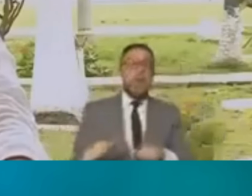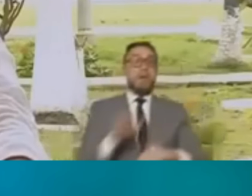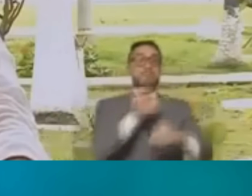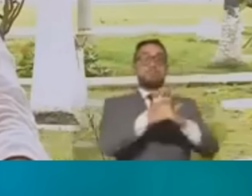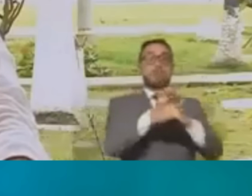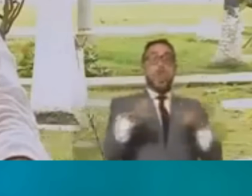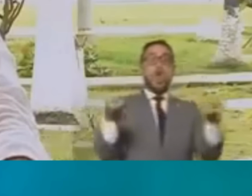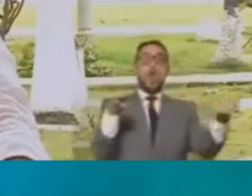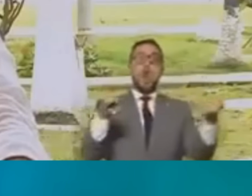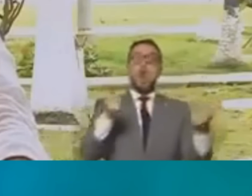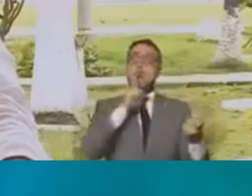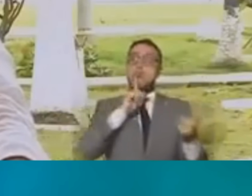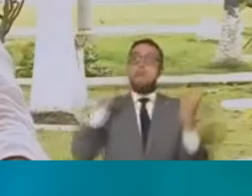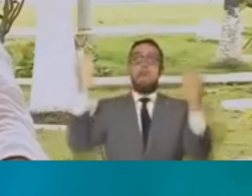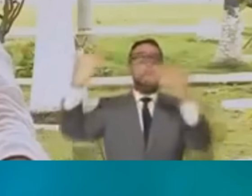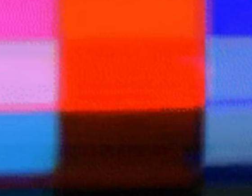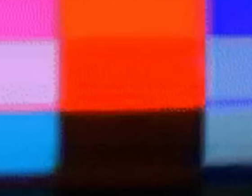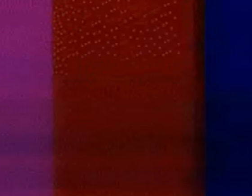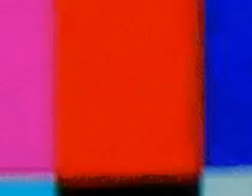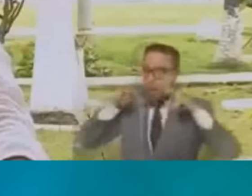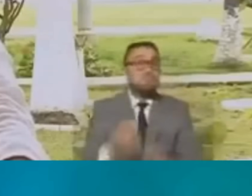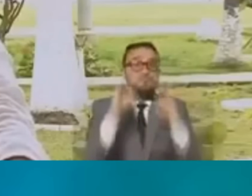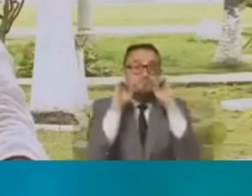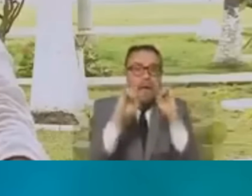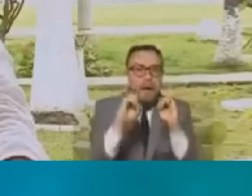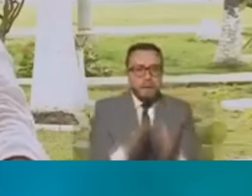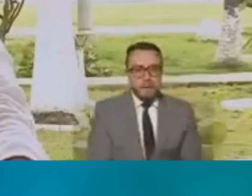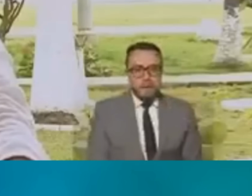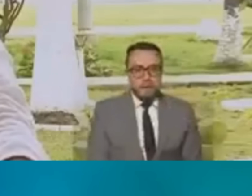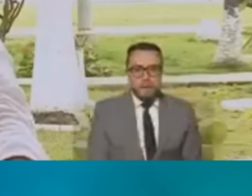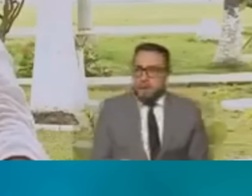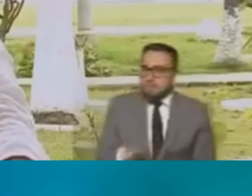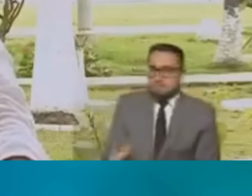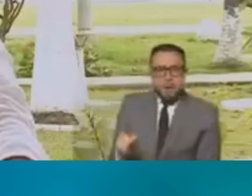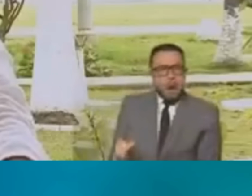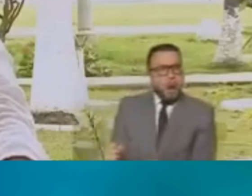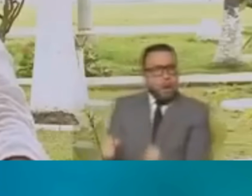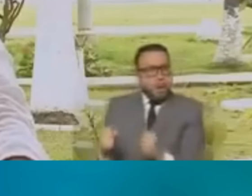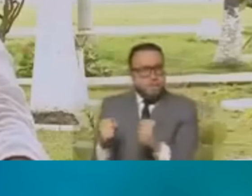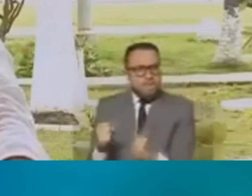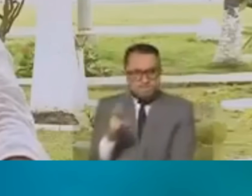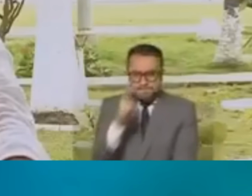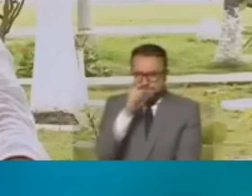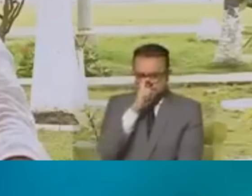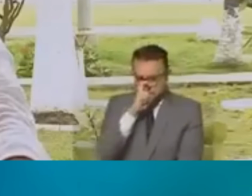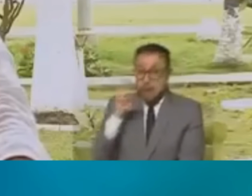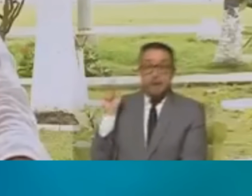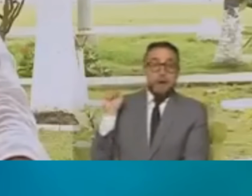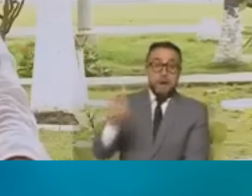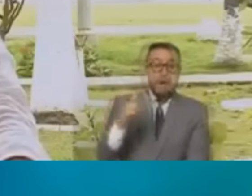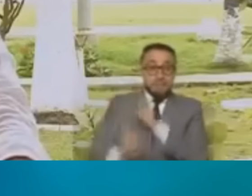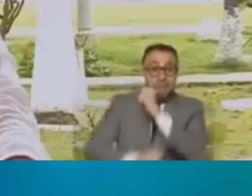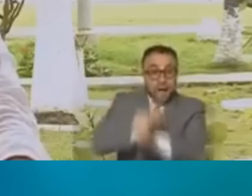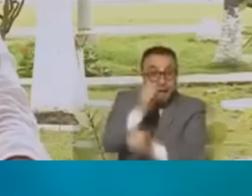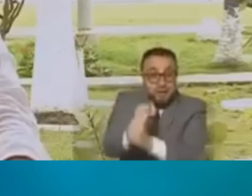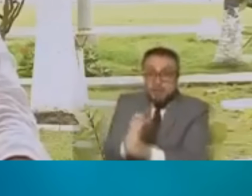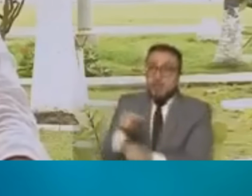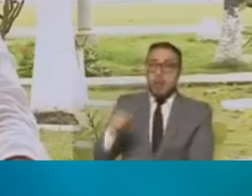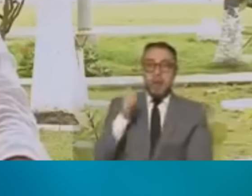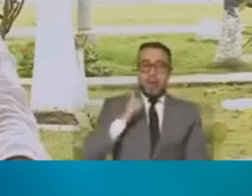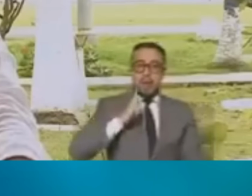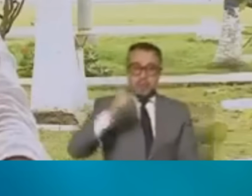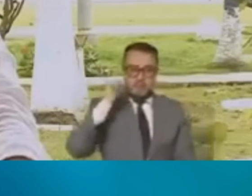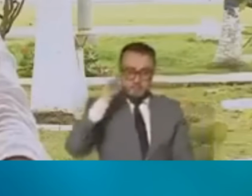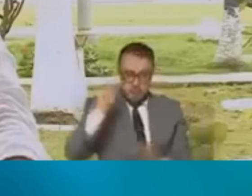por órganos de control y sin investigación penal. Existe un fuerte anillo de corrupción montado durante 3 décadas entre